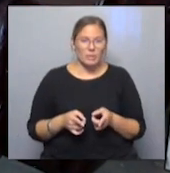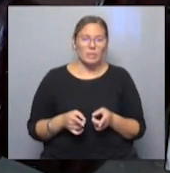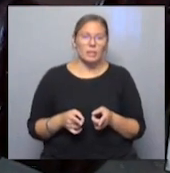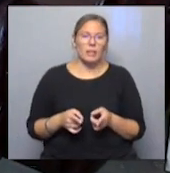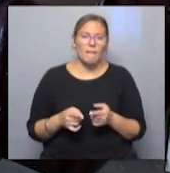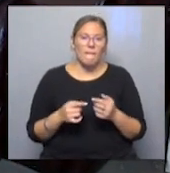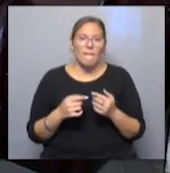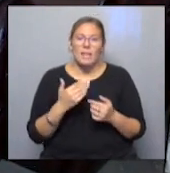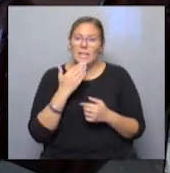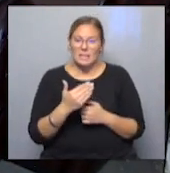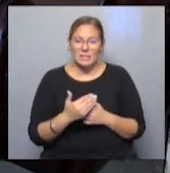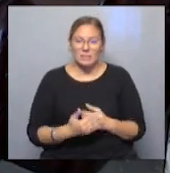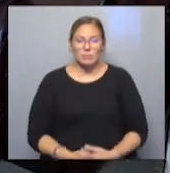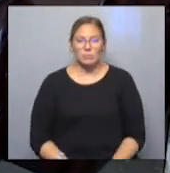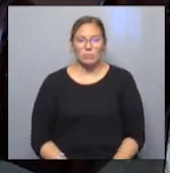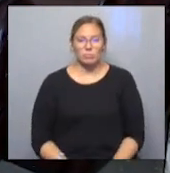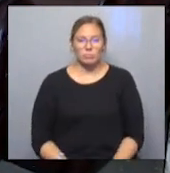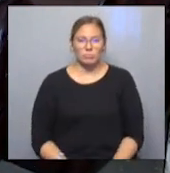gracias. Sí.